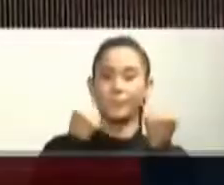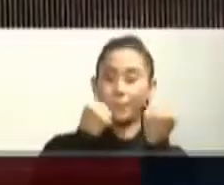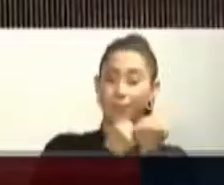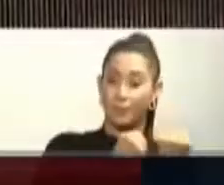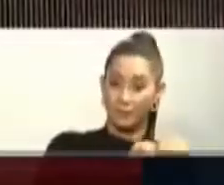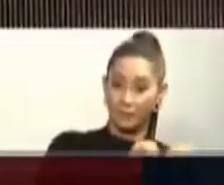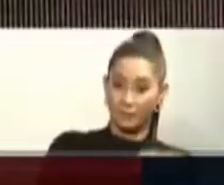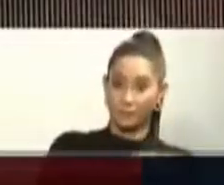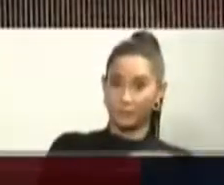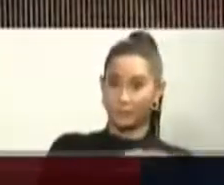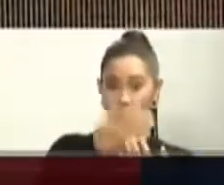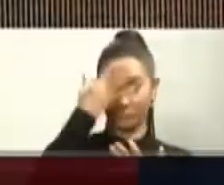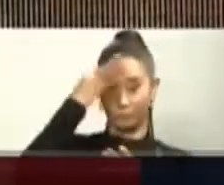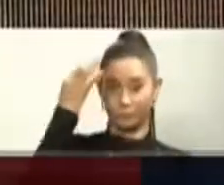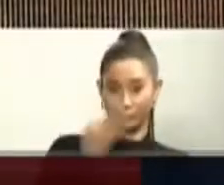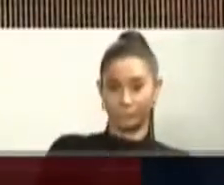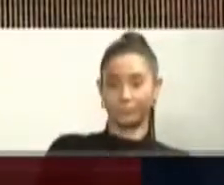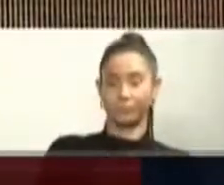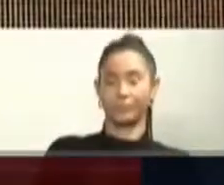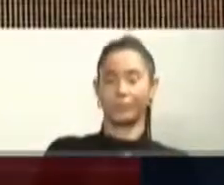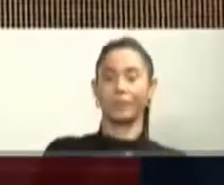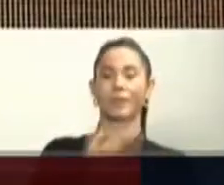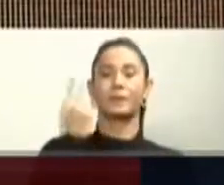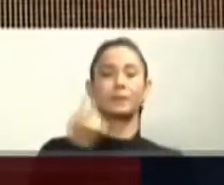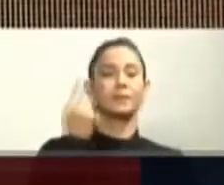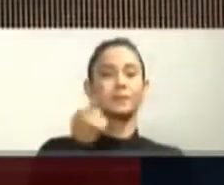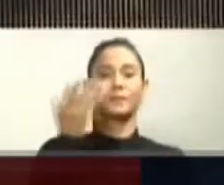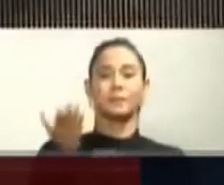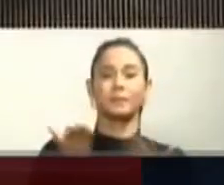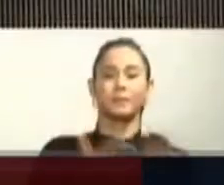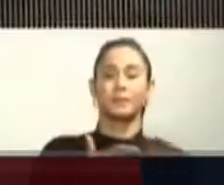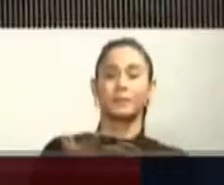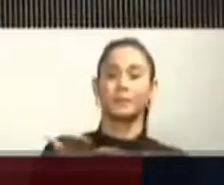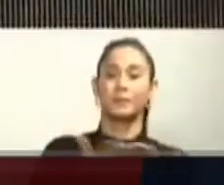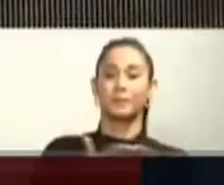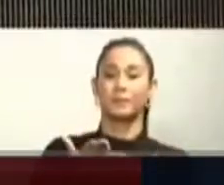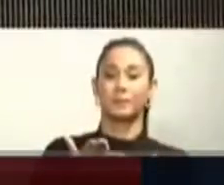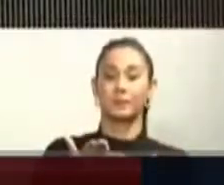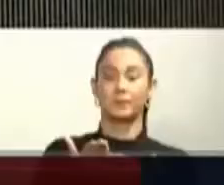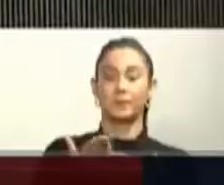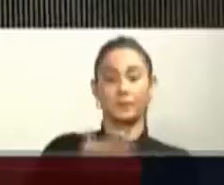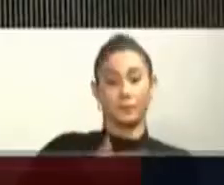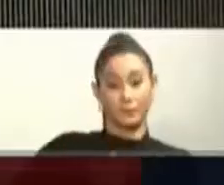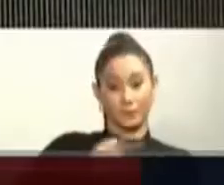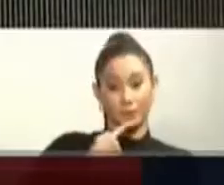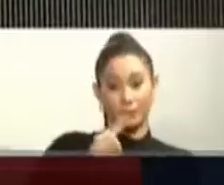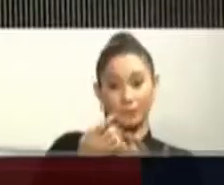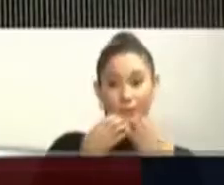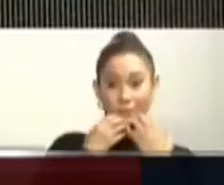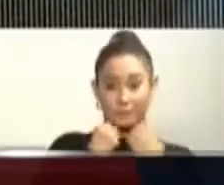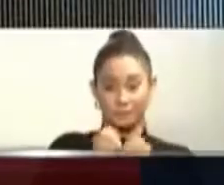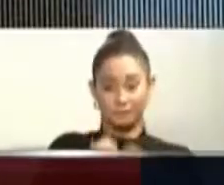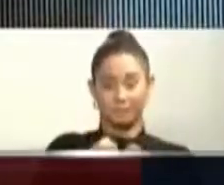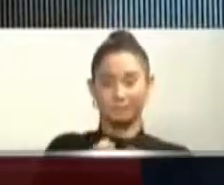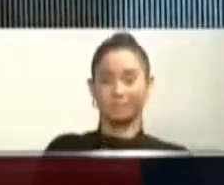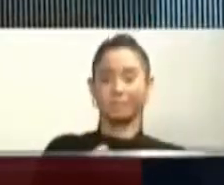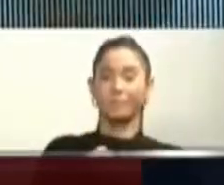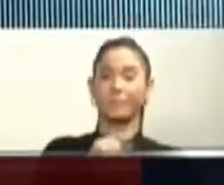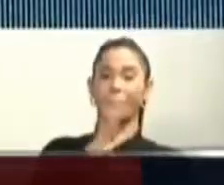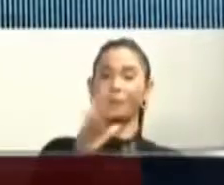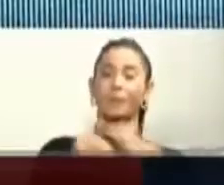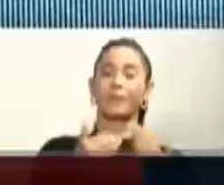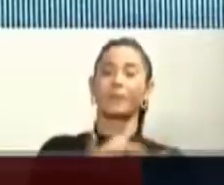apoyo decidido que le brindó a la que yo llamaba cariñosamente y en